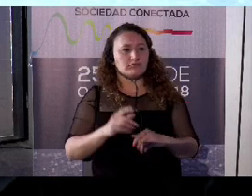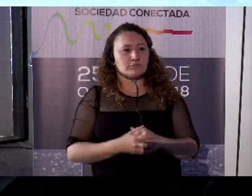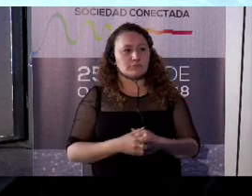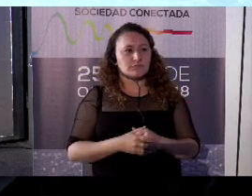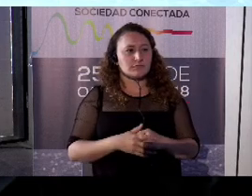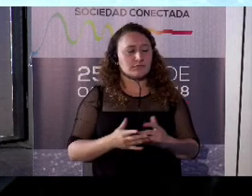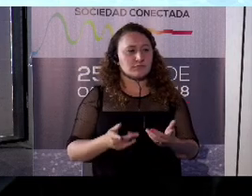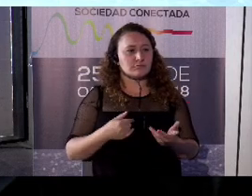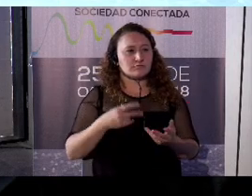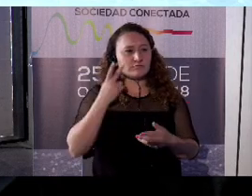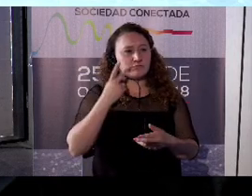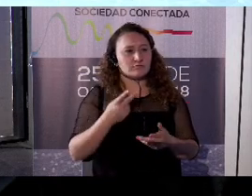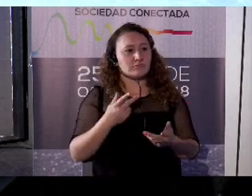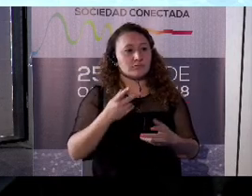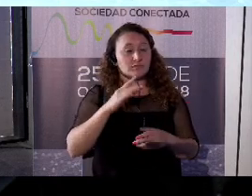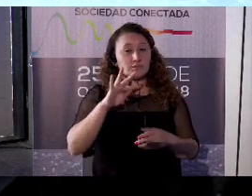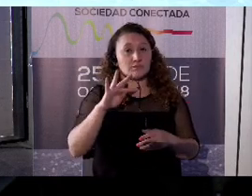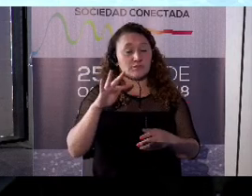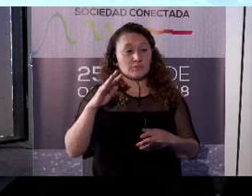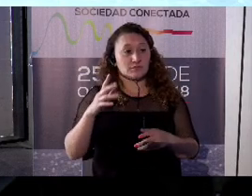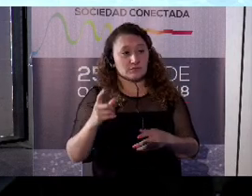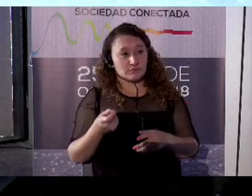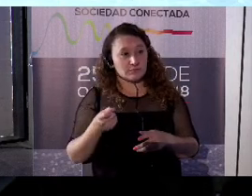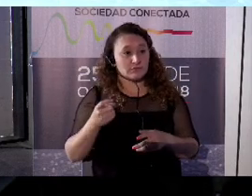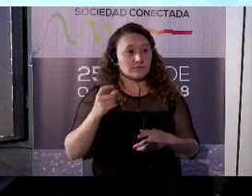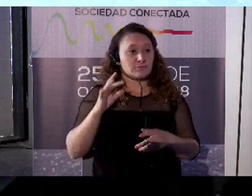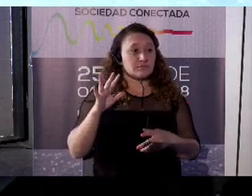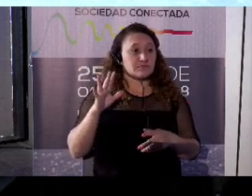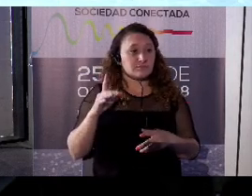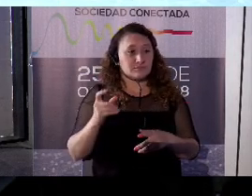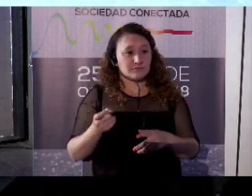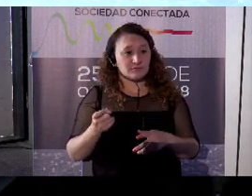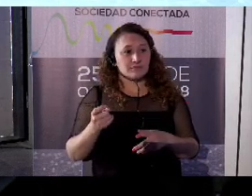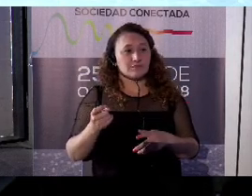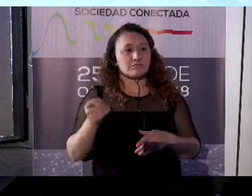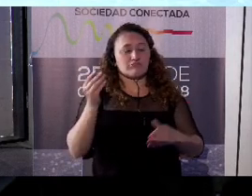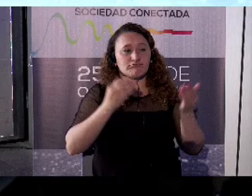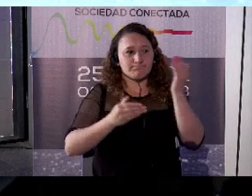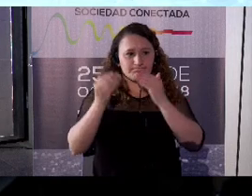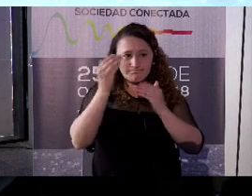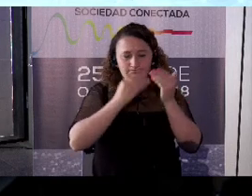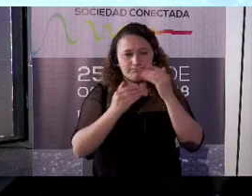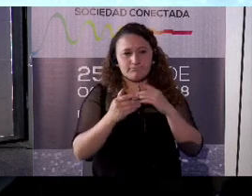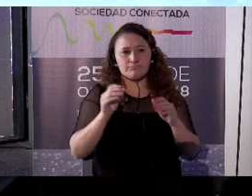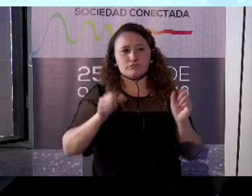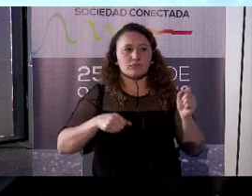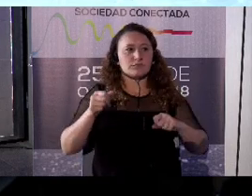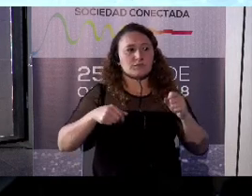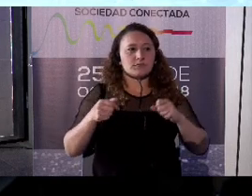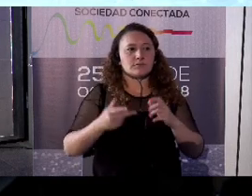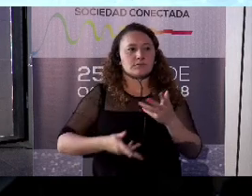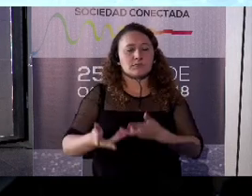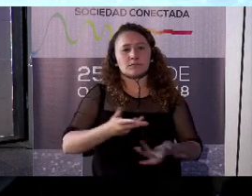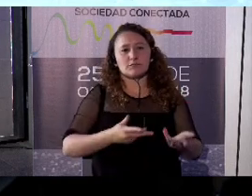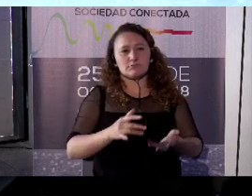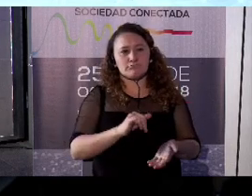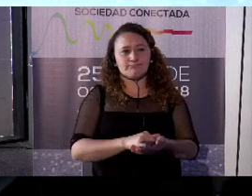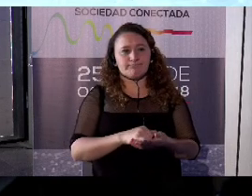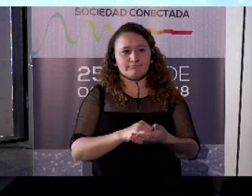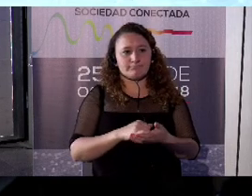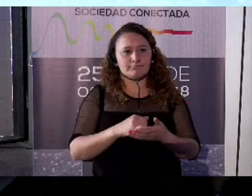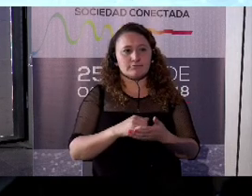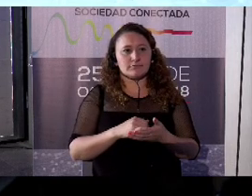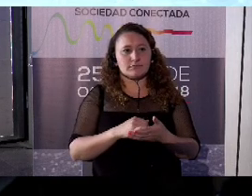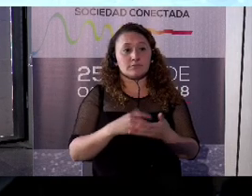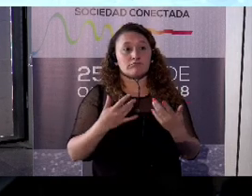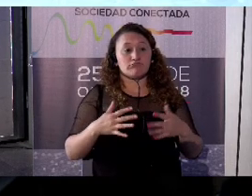estamos viendo que 4G y sistemas 5g están analizando la posibilidad de compartir espectro porque hay una alta demanda